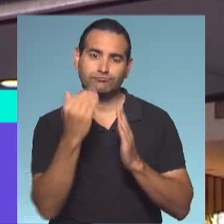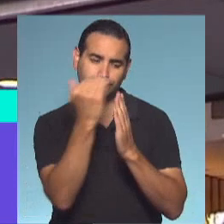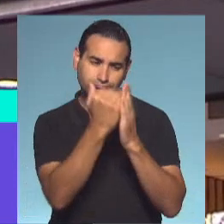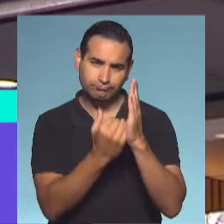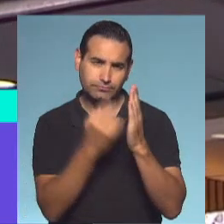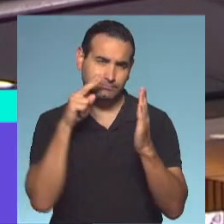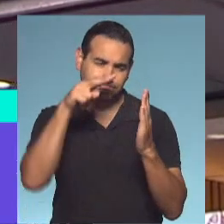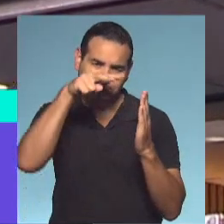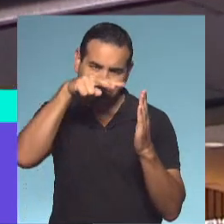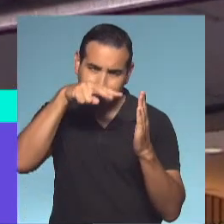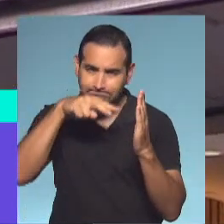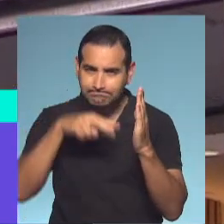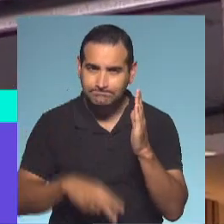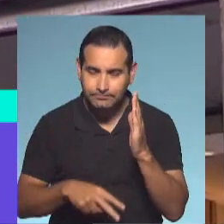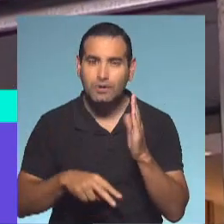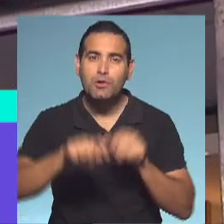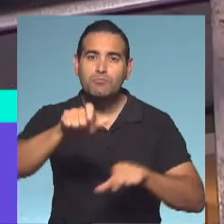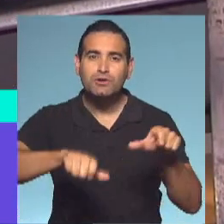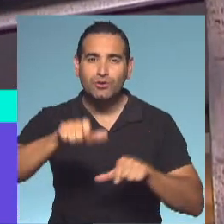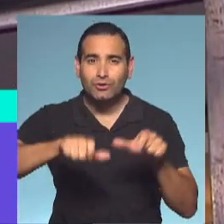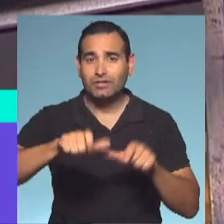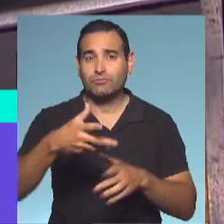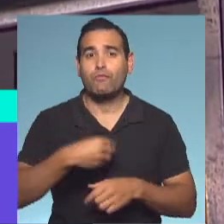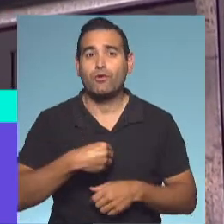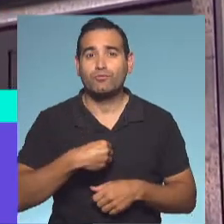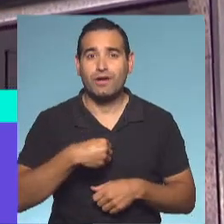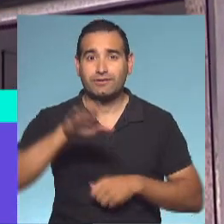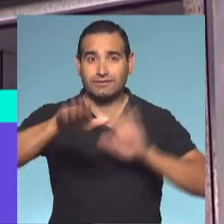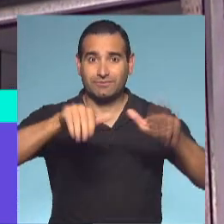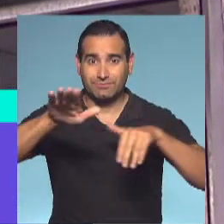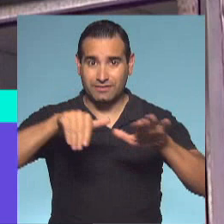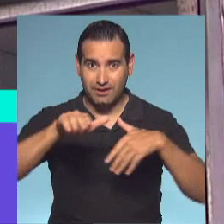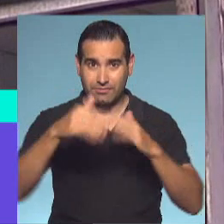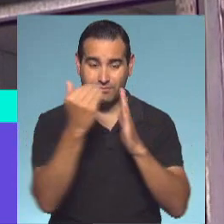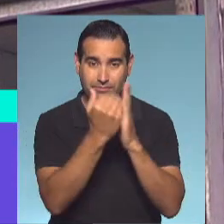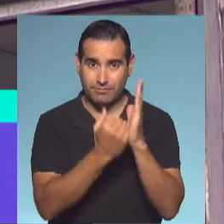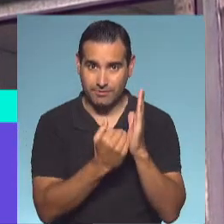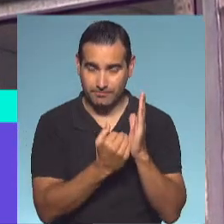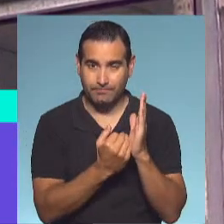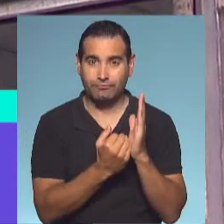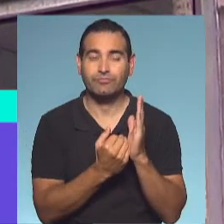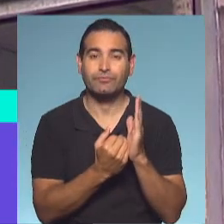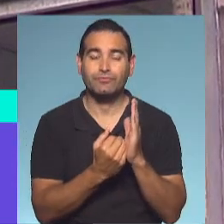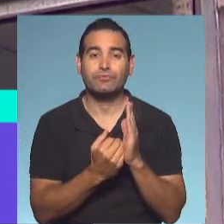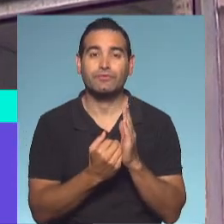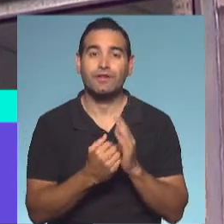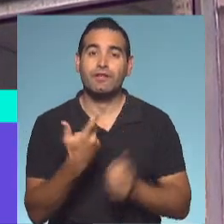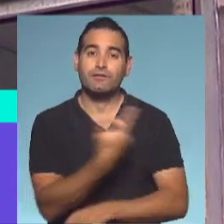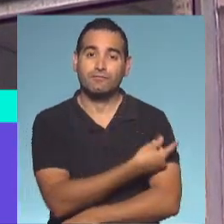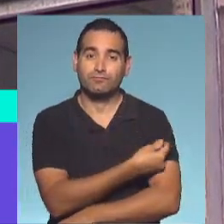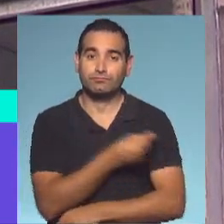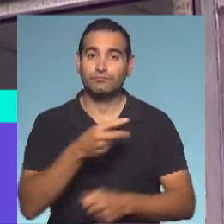manejarse con las personas que llaman voluntariamente a inscribirse o que ya se inscribieron, porque recordemos que la